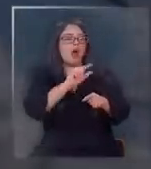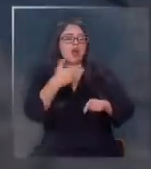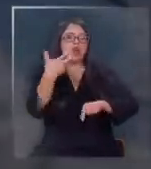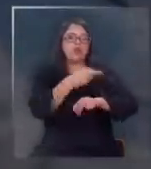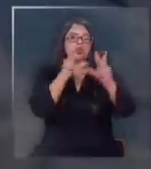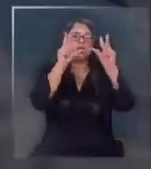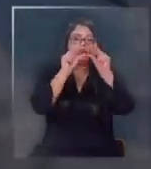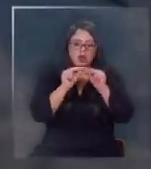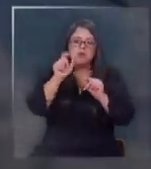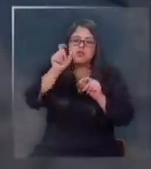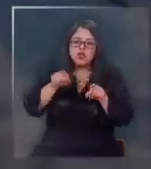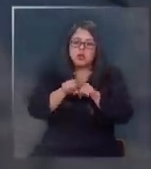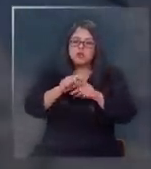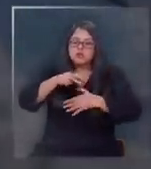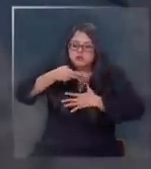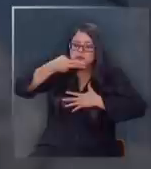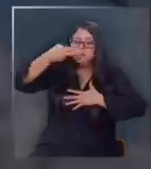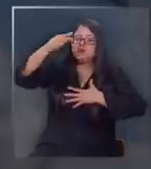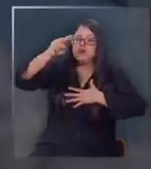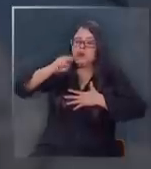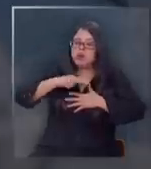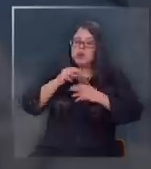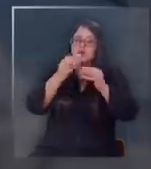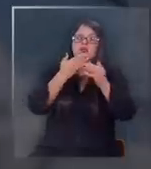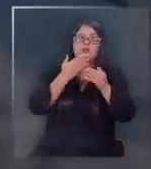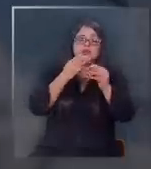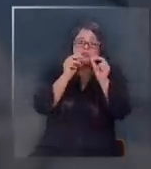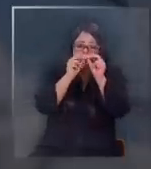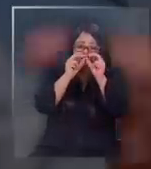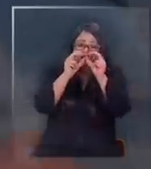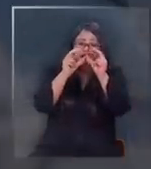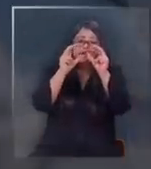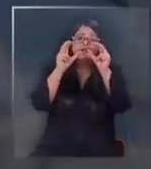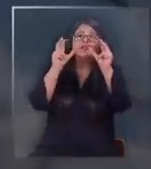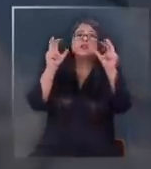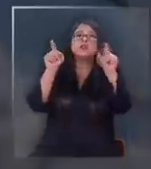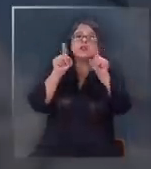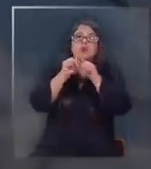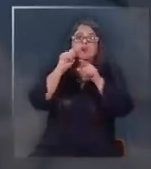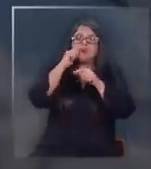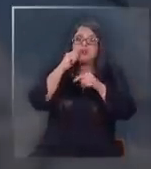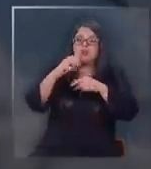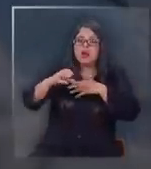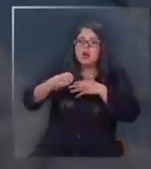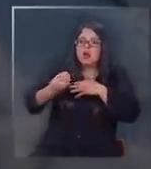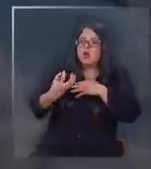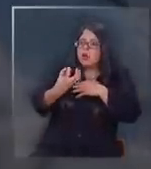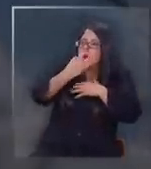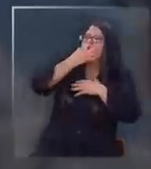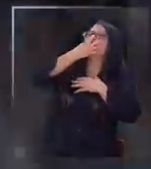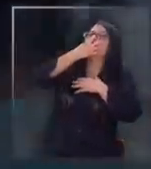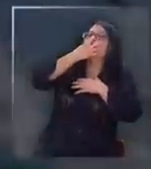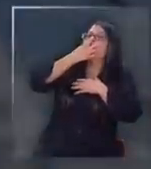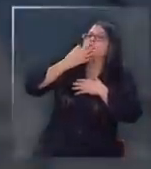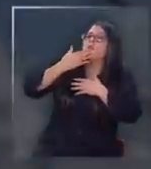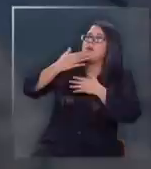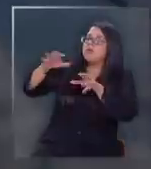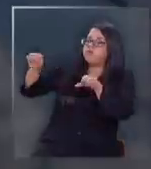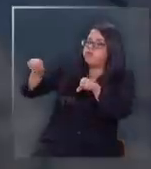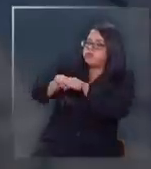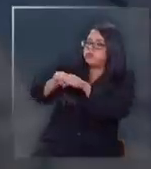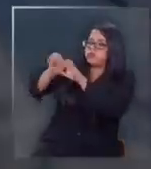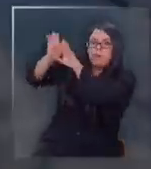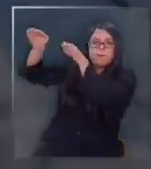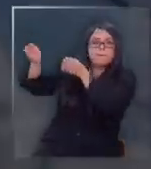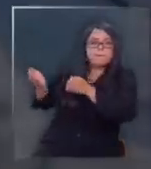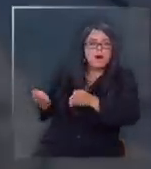a respirar solo, pero empieza también a despertar. Veamos que despertamos con un tubo metido en la boca, conectado a una máquina, no es un muy buen